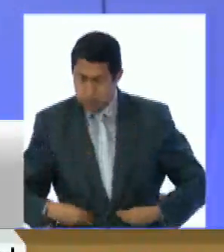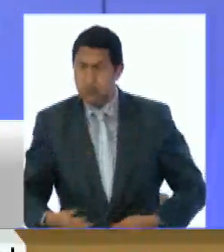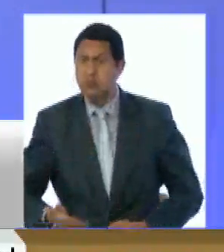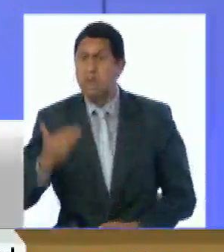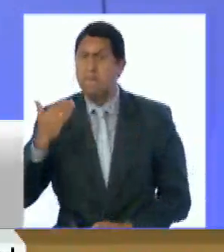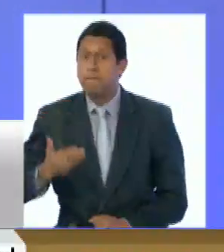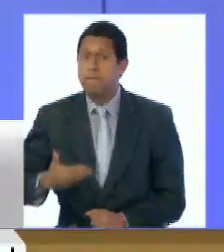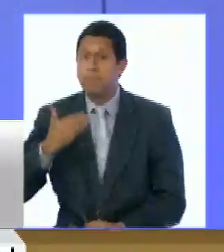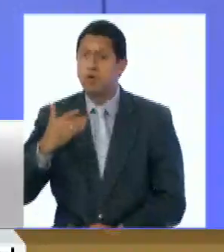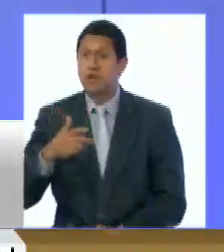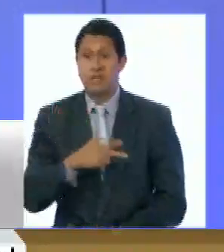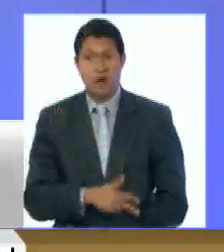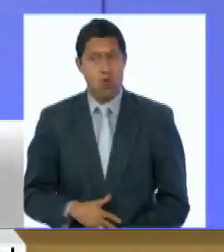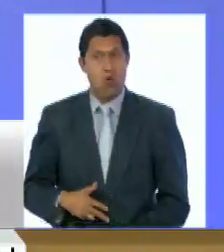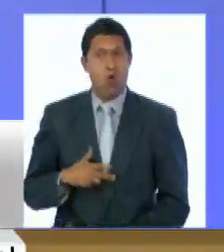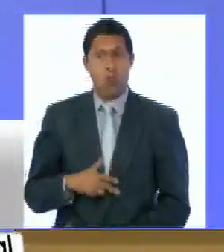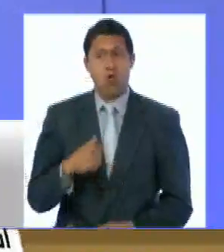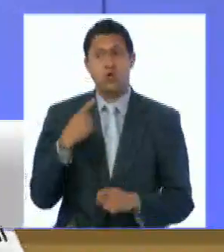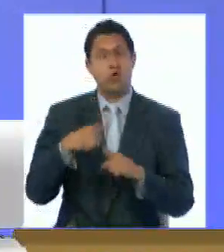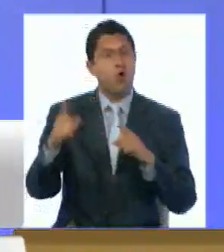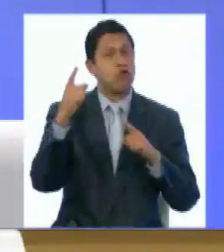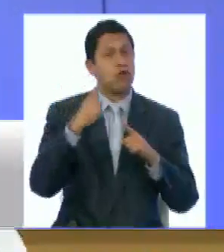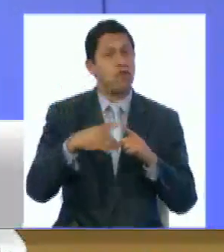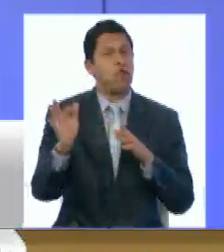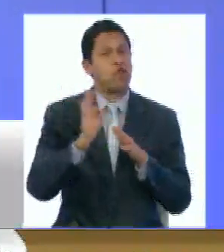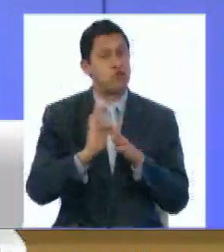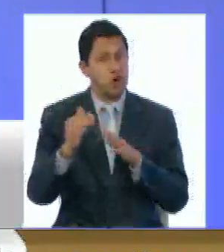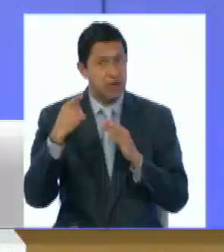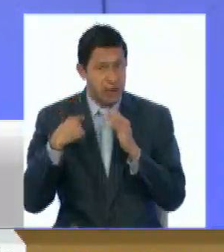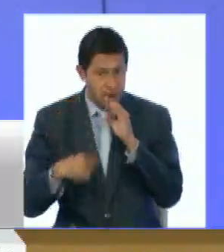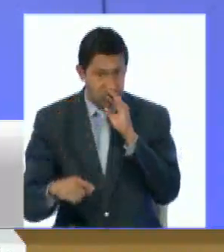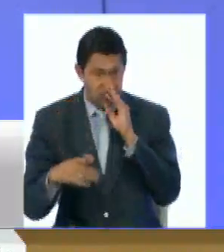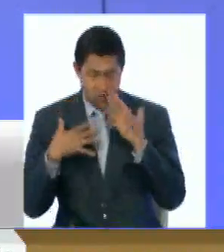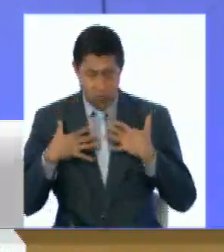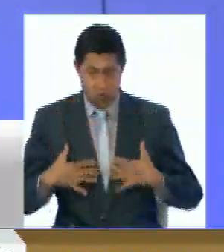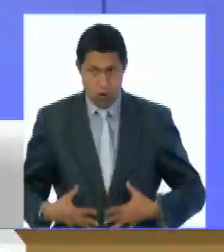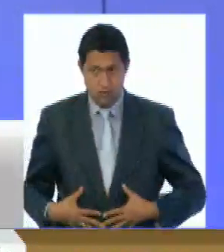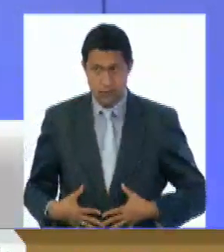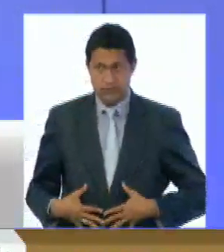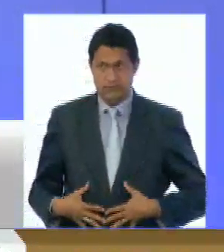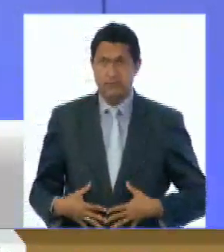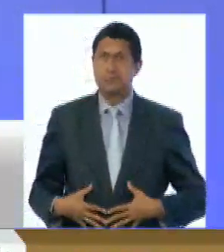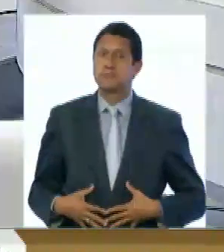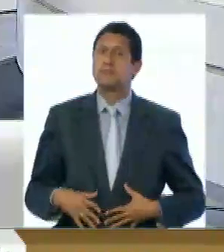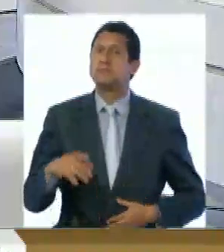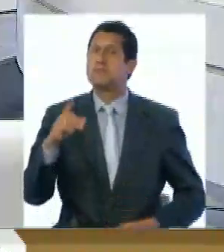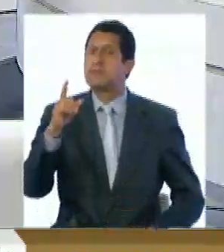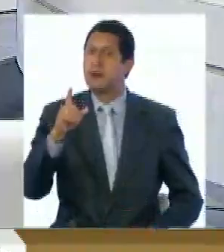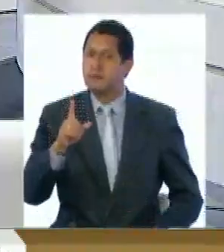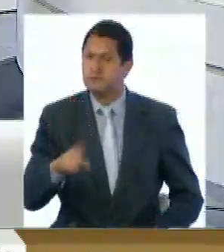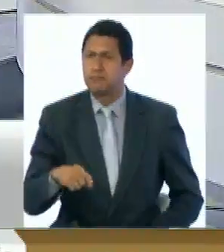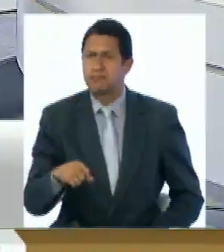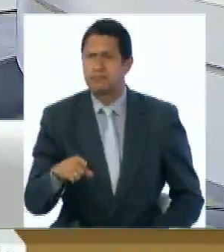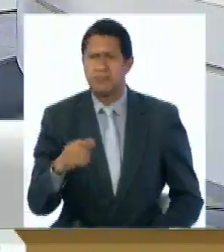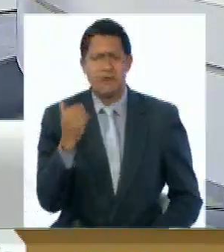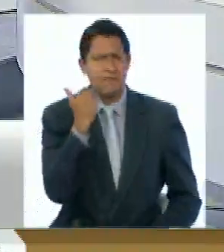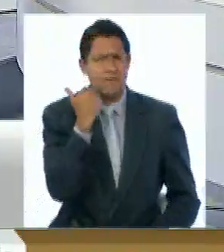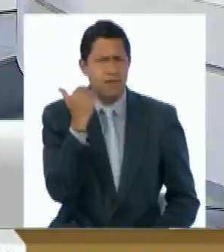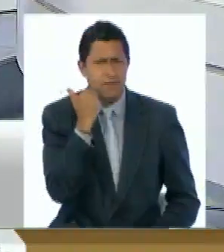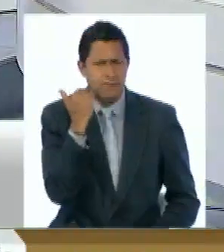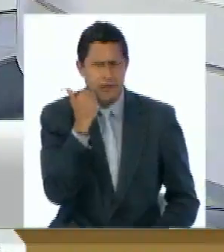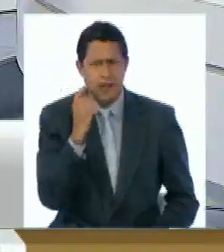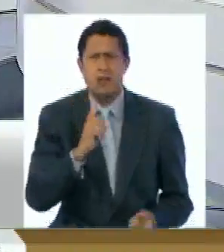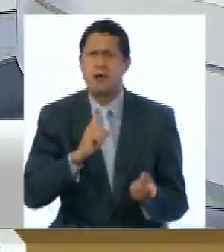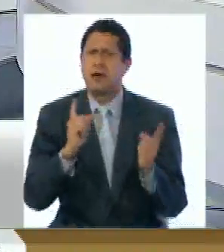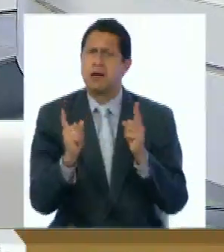importancia pues de las hormonas y todas las funciones que realiza en nuestro organismo estábamos hablando de esas patologías también de